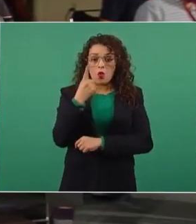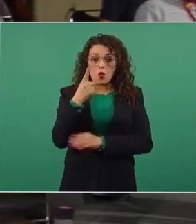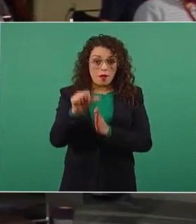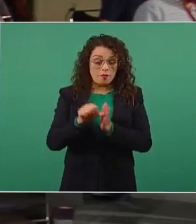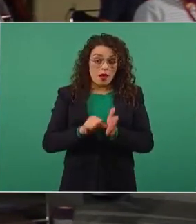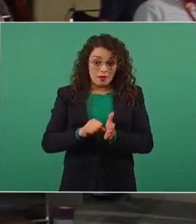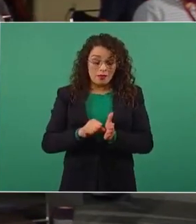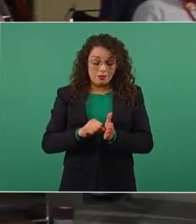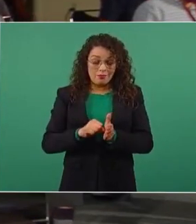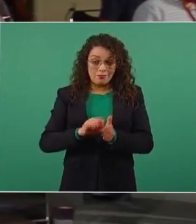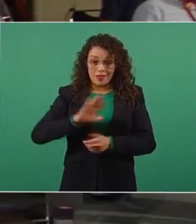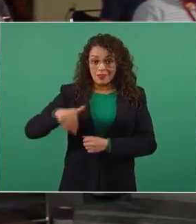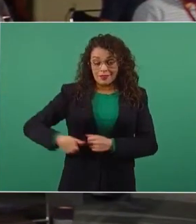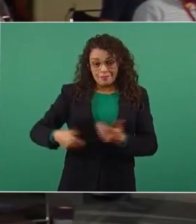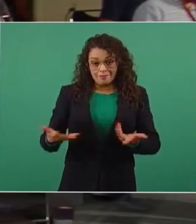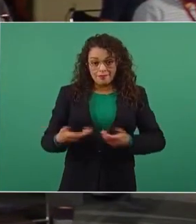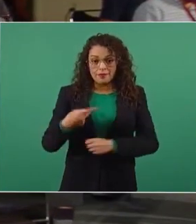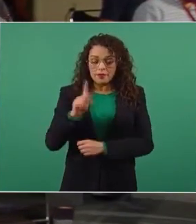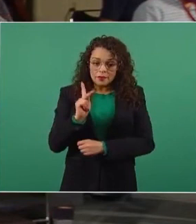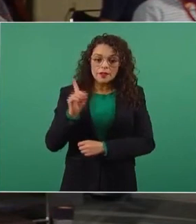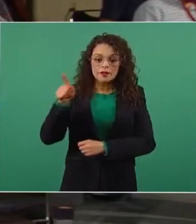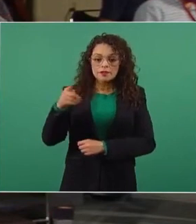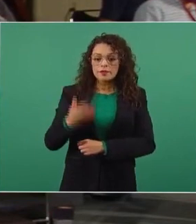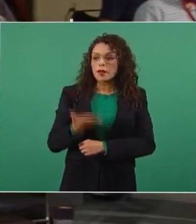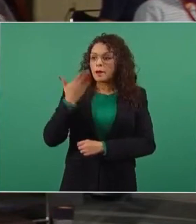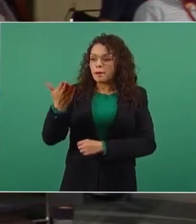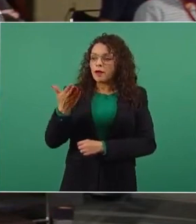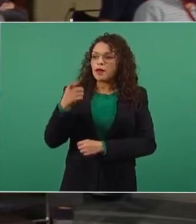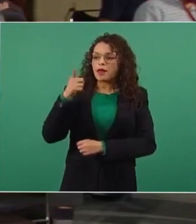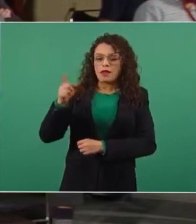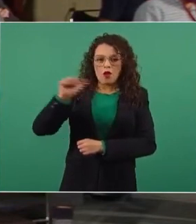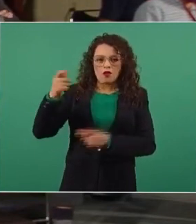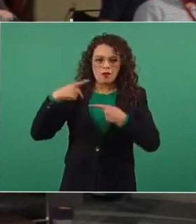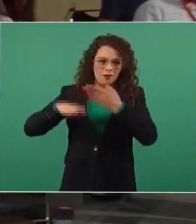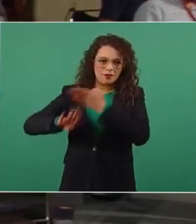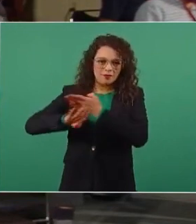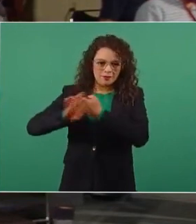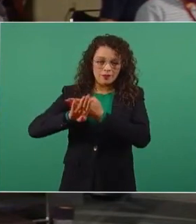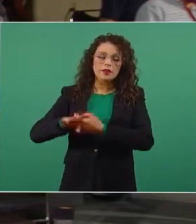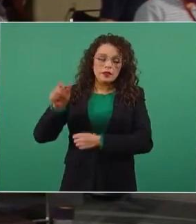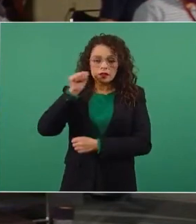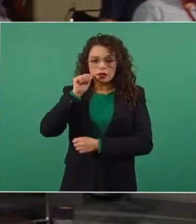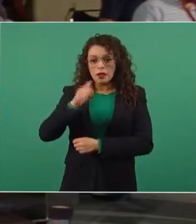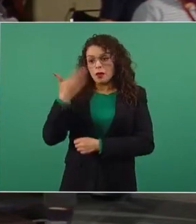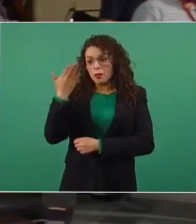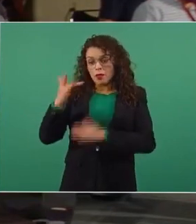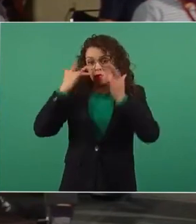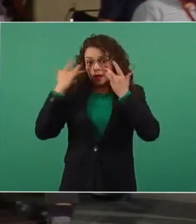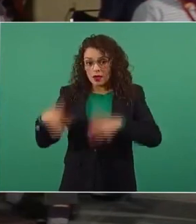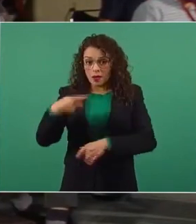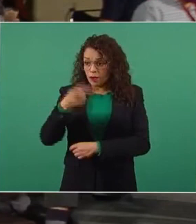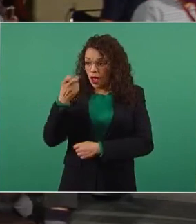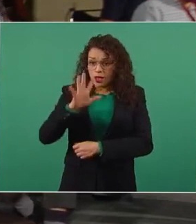estas tragedias, presidente, la oposición en su momento exigió renuncias de funcionarios y aunque sabemos que la renuncia no es suficiente para obtener